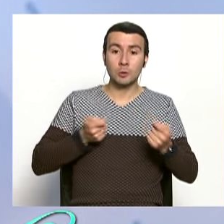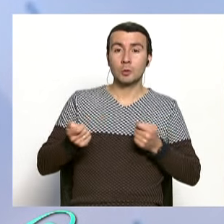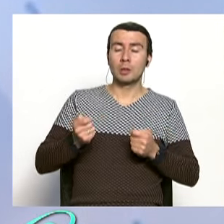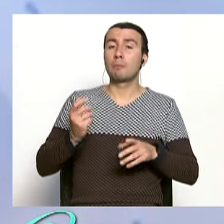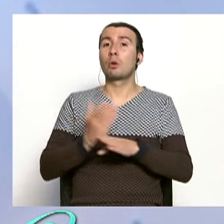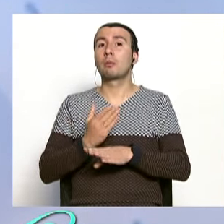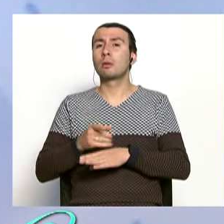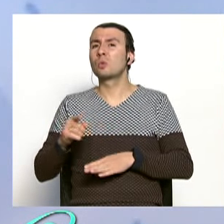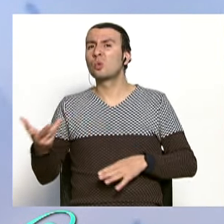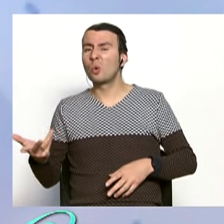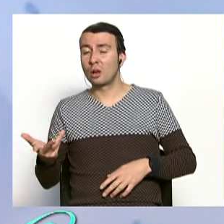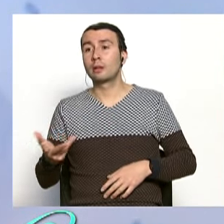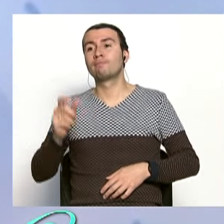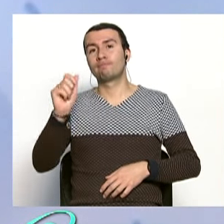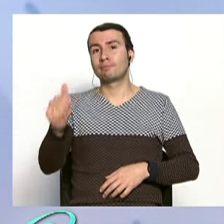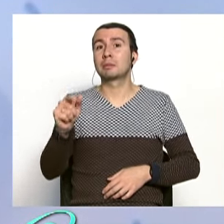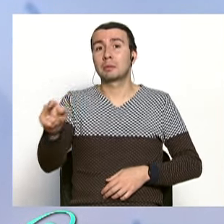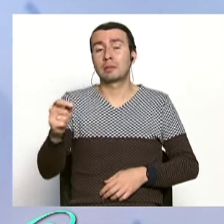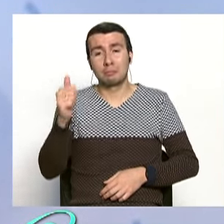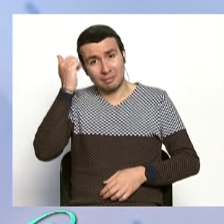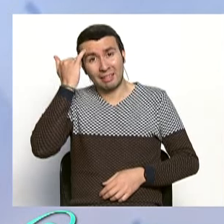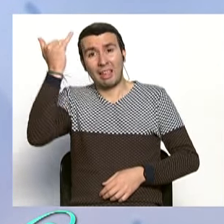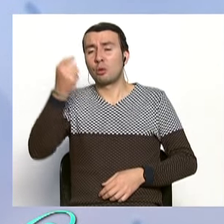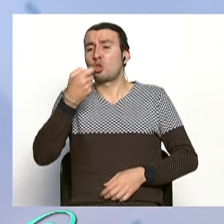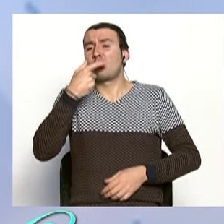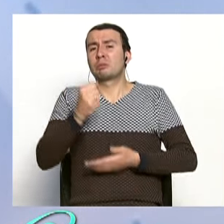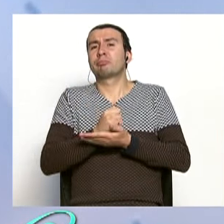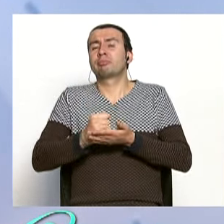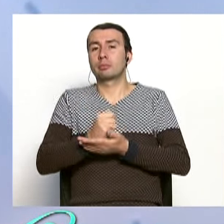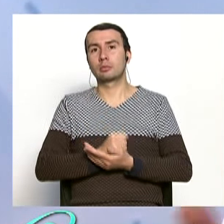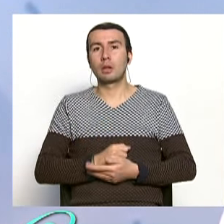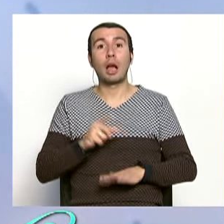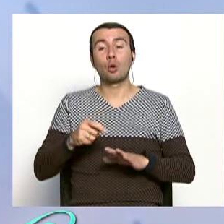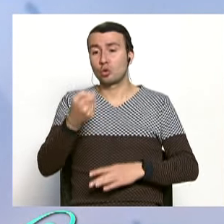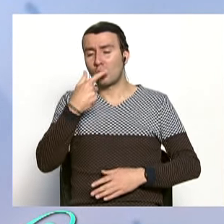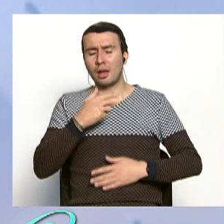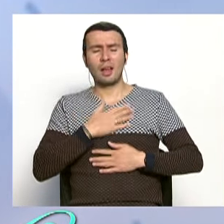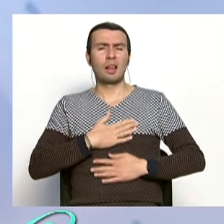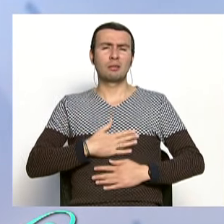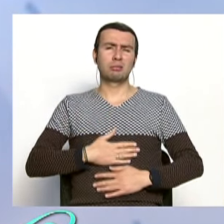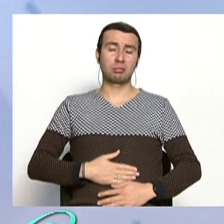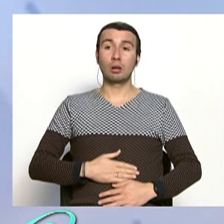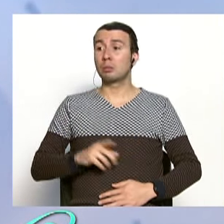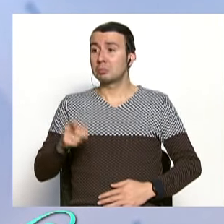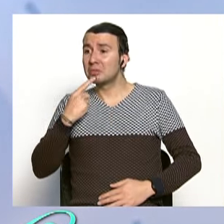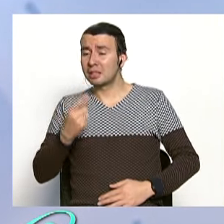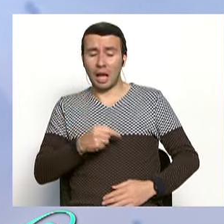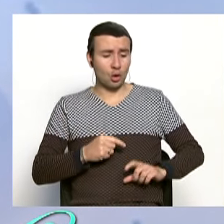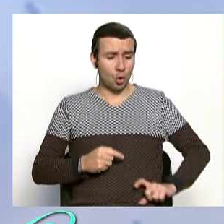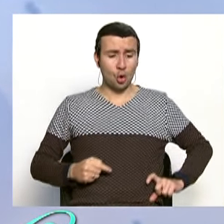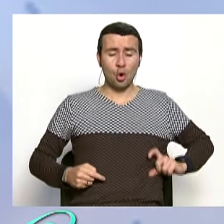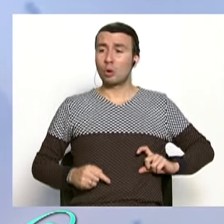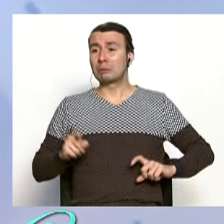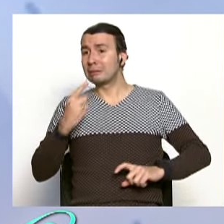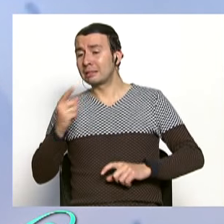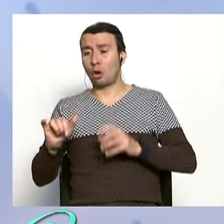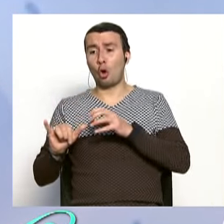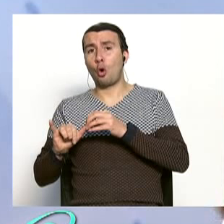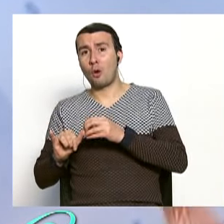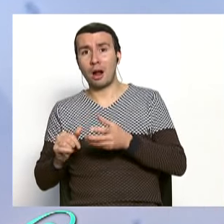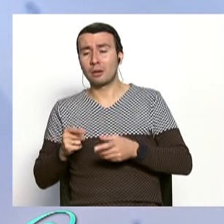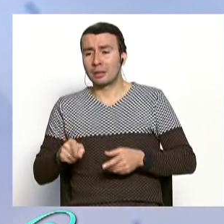automedicación y las personas están tomando analgésicos de mil formas una dice que es colon la que el ovario que el periodo menstrual que una